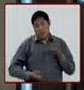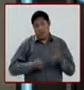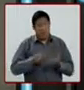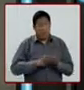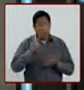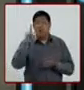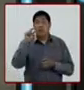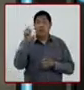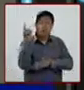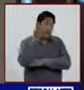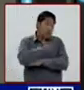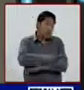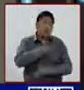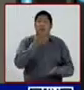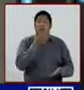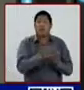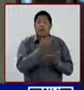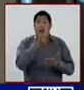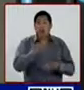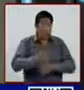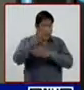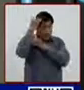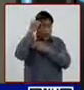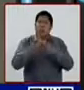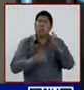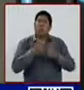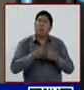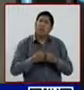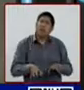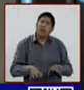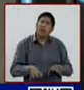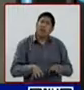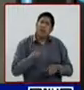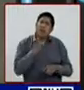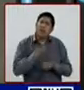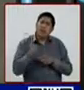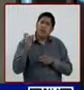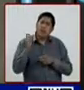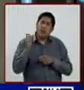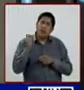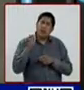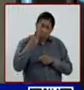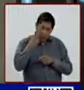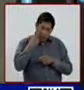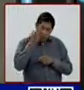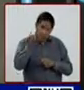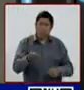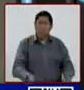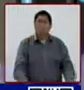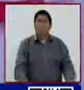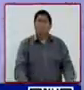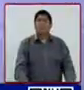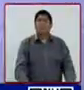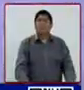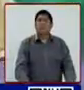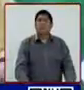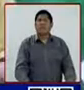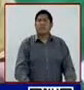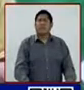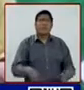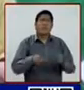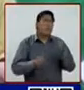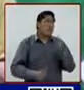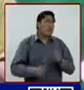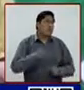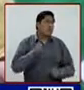estos 20 días de paro en Santa Cruz. ¿Cuáles han sido las pérdidas, los perjuicios? Conozca a continuación. ¿Cuáles